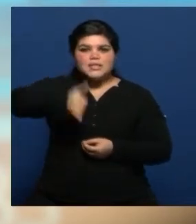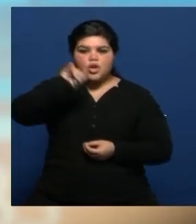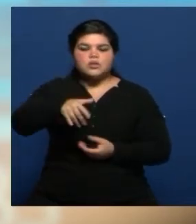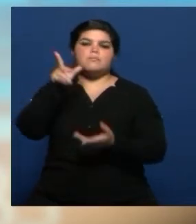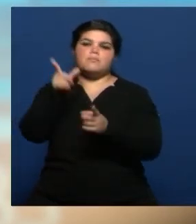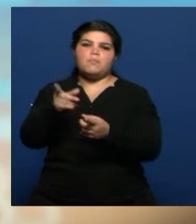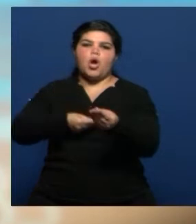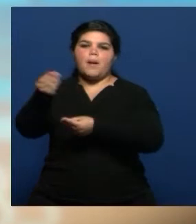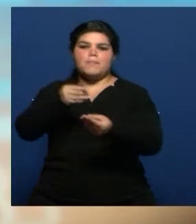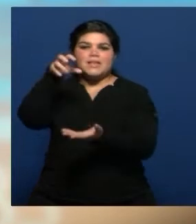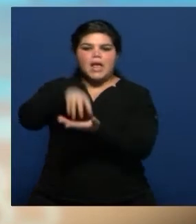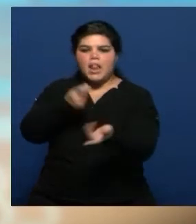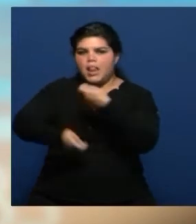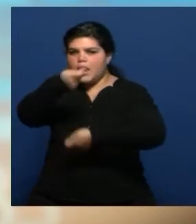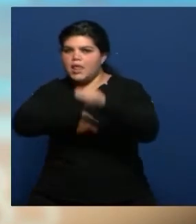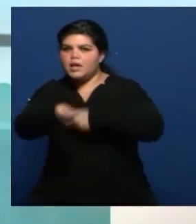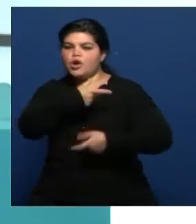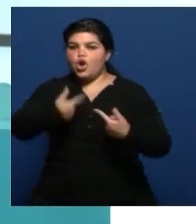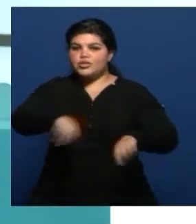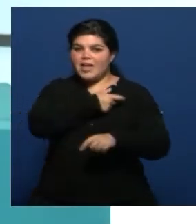negocio con las cosas del Estado de